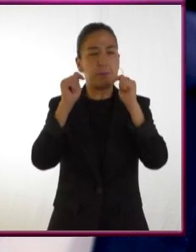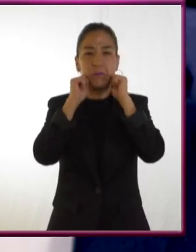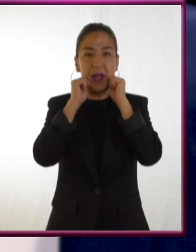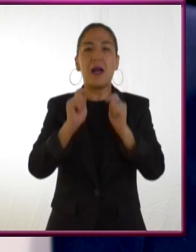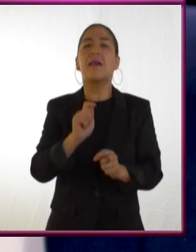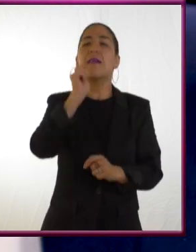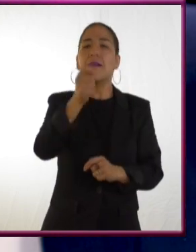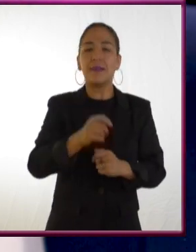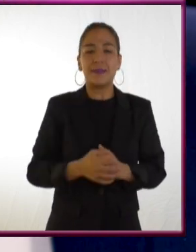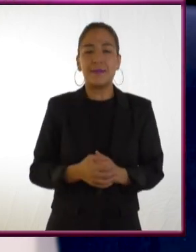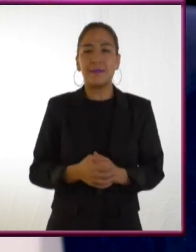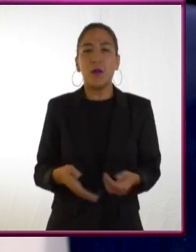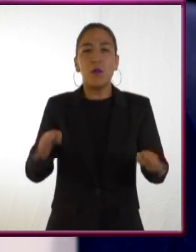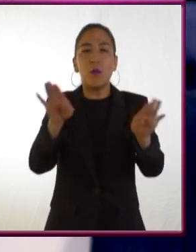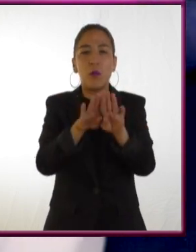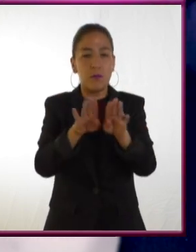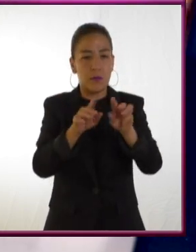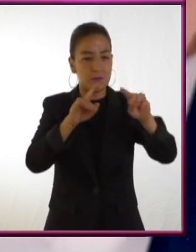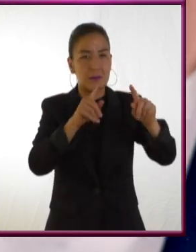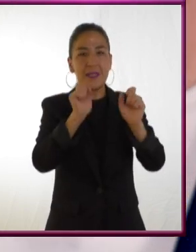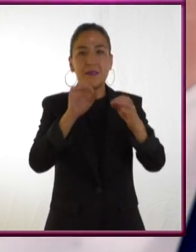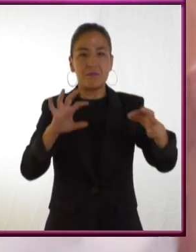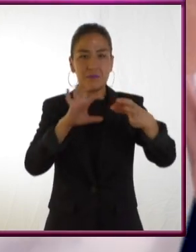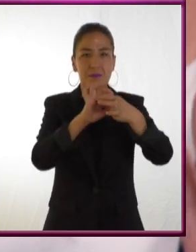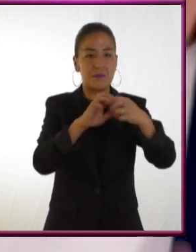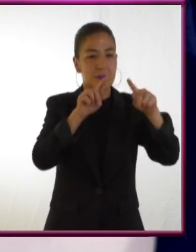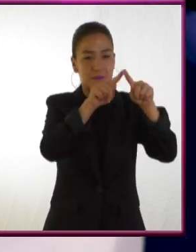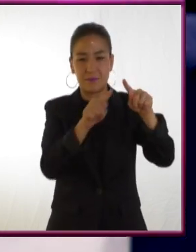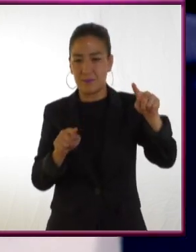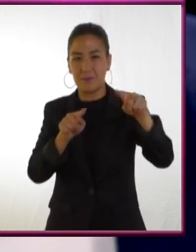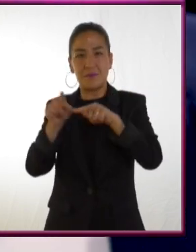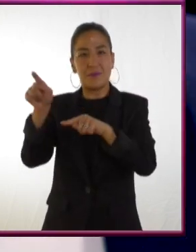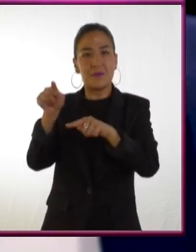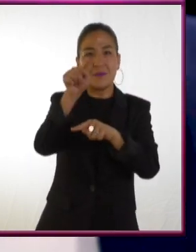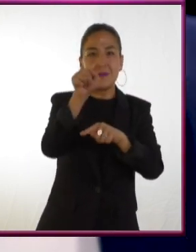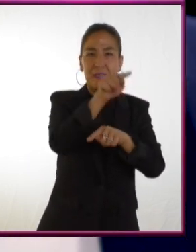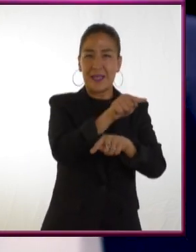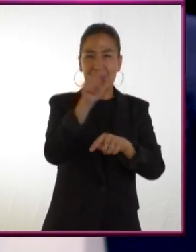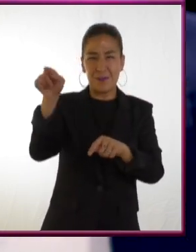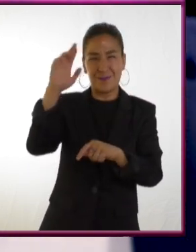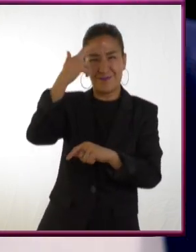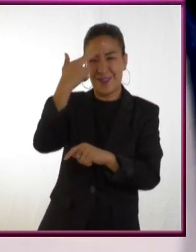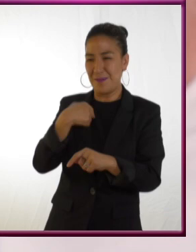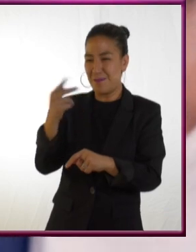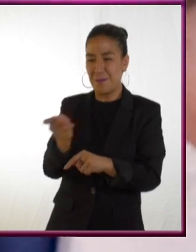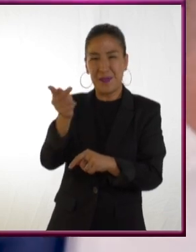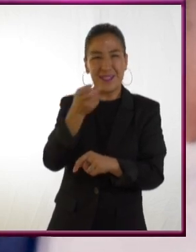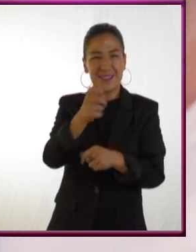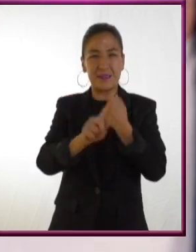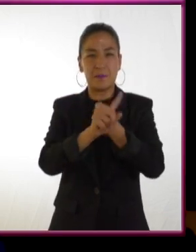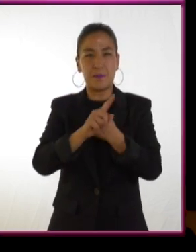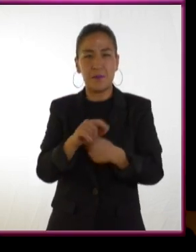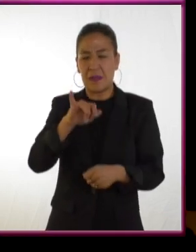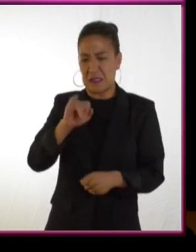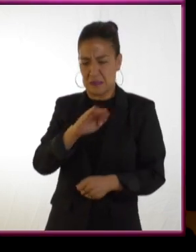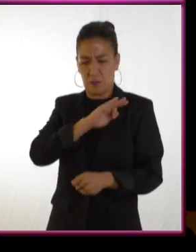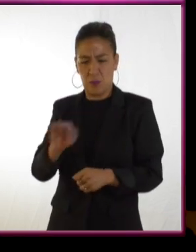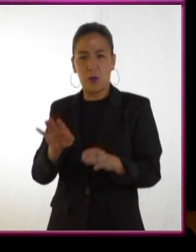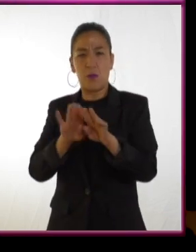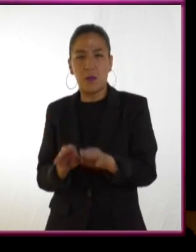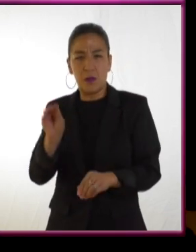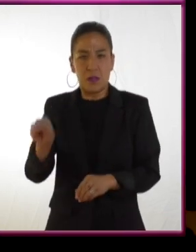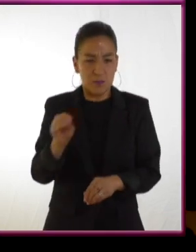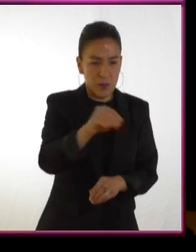sino que solo nos interesa la manera en la que están conectados. ¿Te acuerdas de la pregunta del problema? Sí. ¿Es